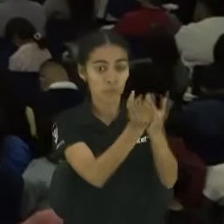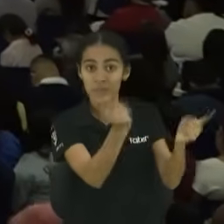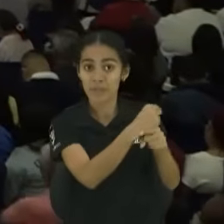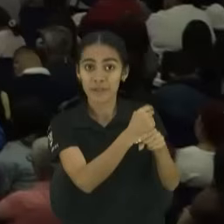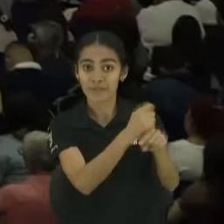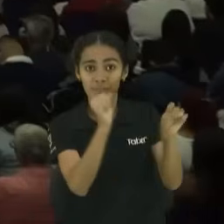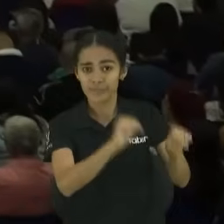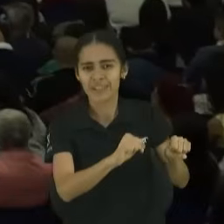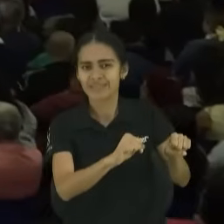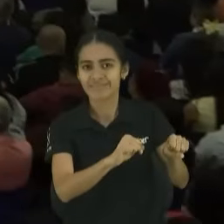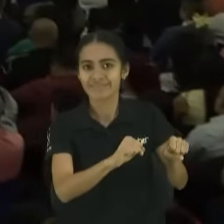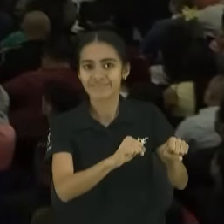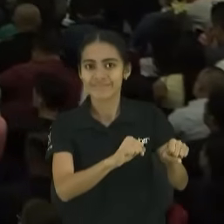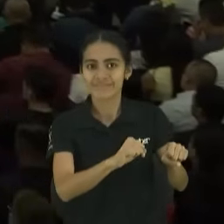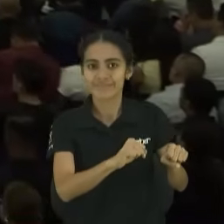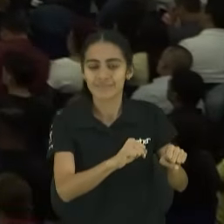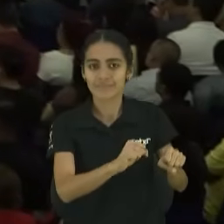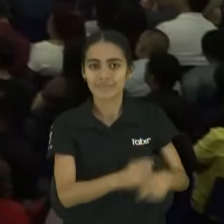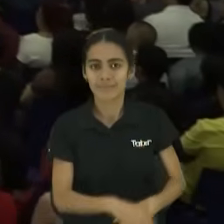explíquenme.